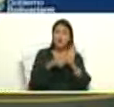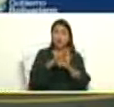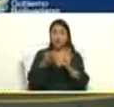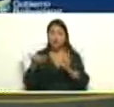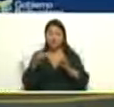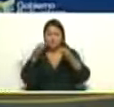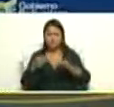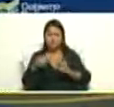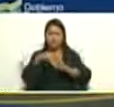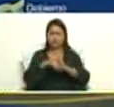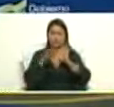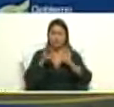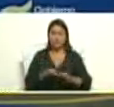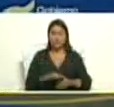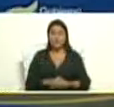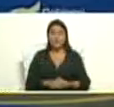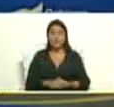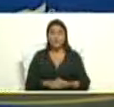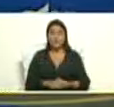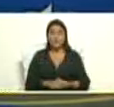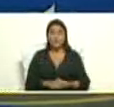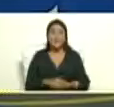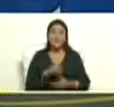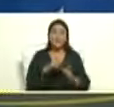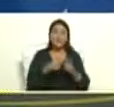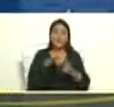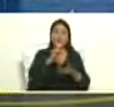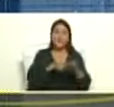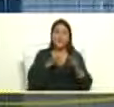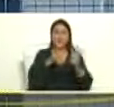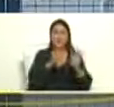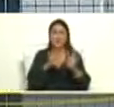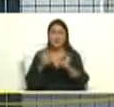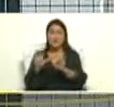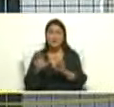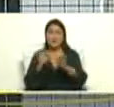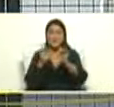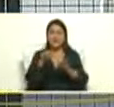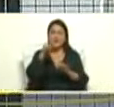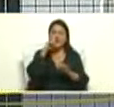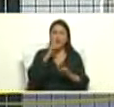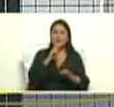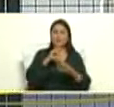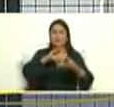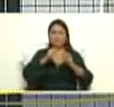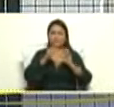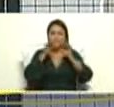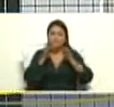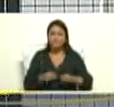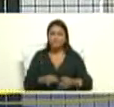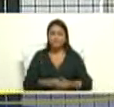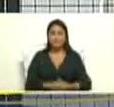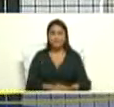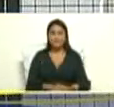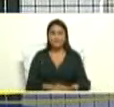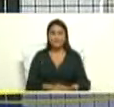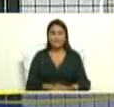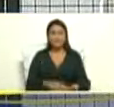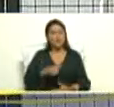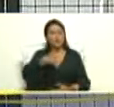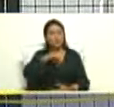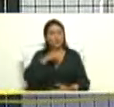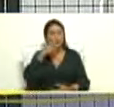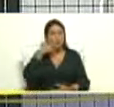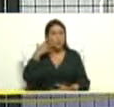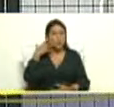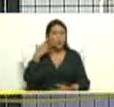profundo el 96 fue año de definiciones nos definimos bien y estamos orgullosos de las